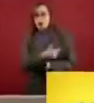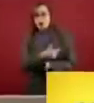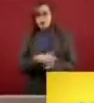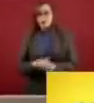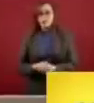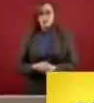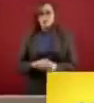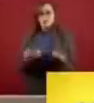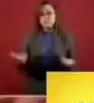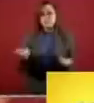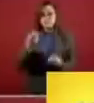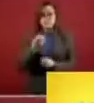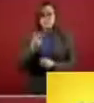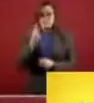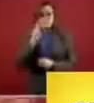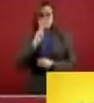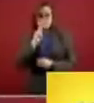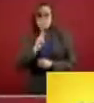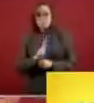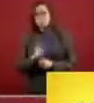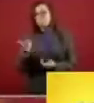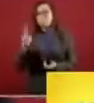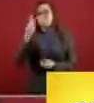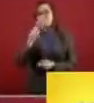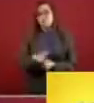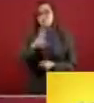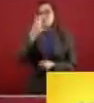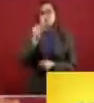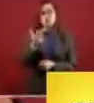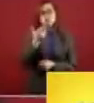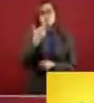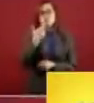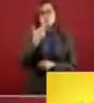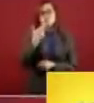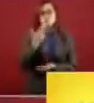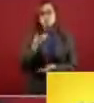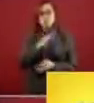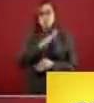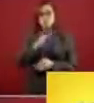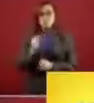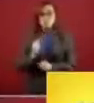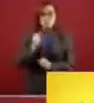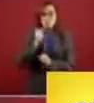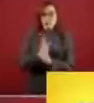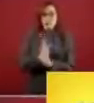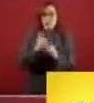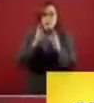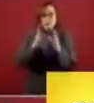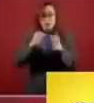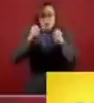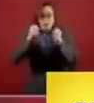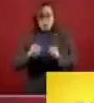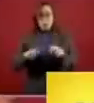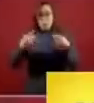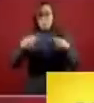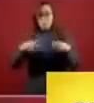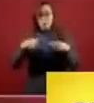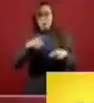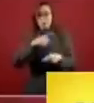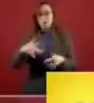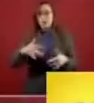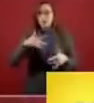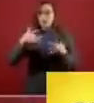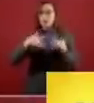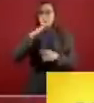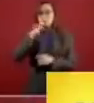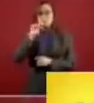prueba no es útil no es útil para distinguir si una si una persona que está viviendo los síntomas tiene o